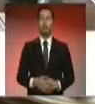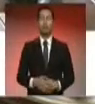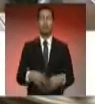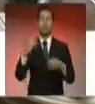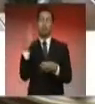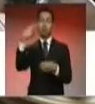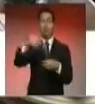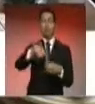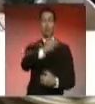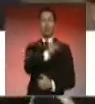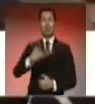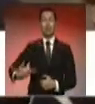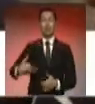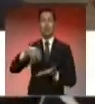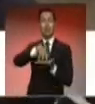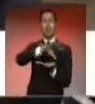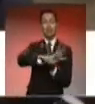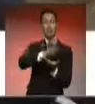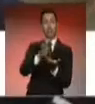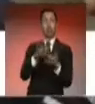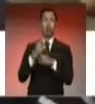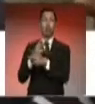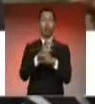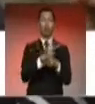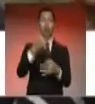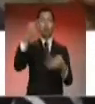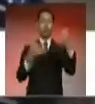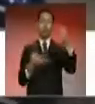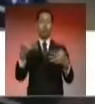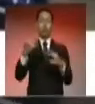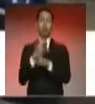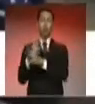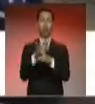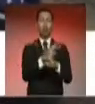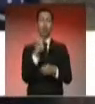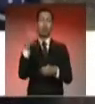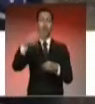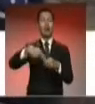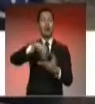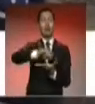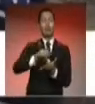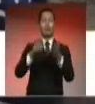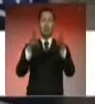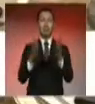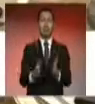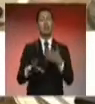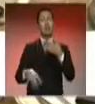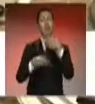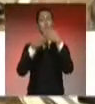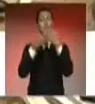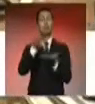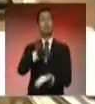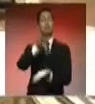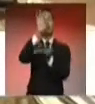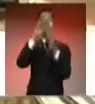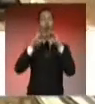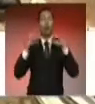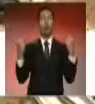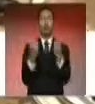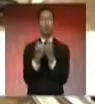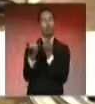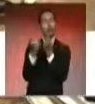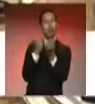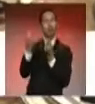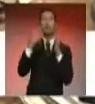Participaron los presidentes de la Asamblea, del Consejo de la Judicatura, del Consejo de Participación Ciudadana, así como los representantes de los organismos de control